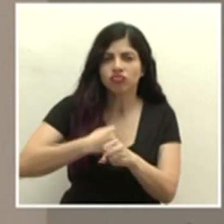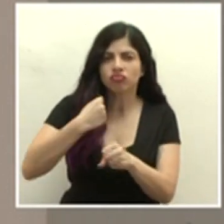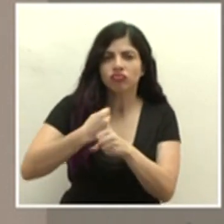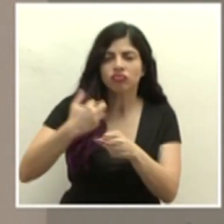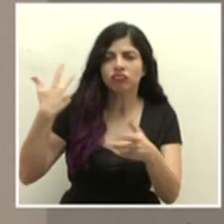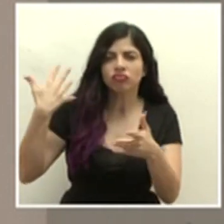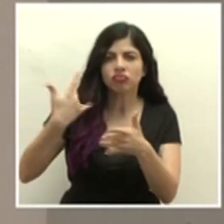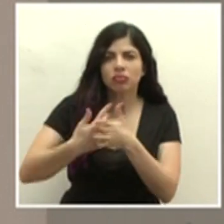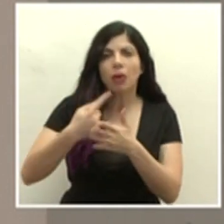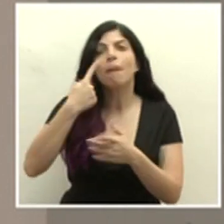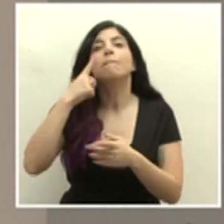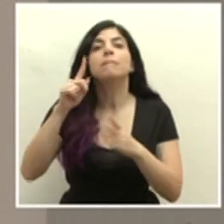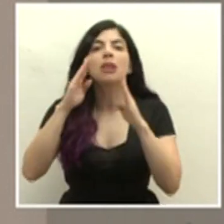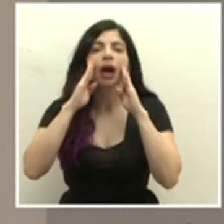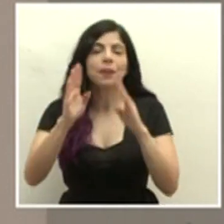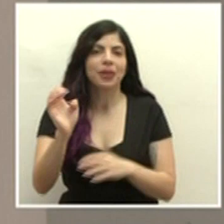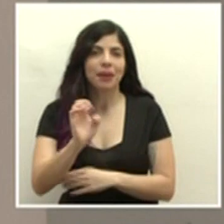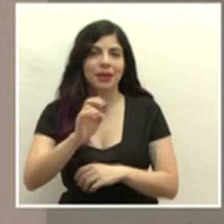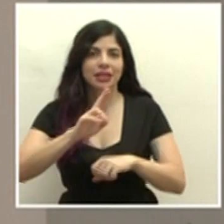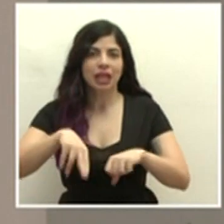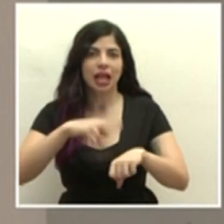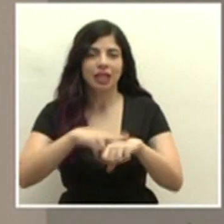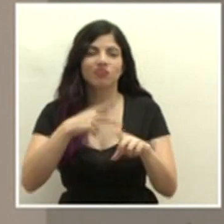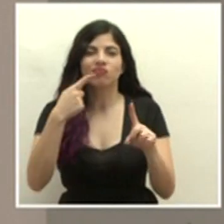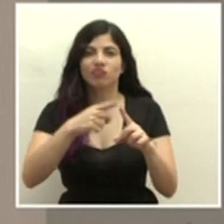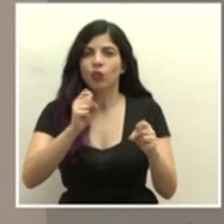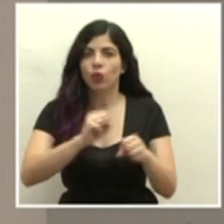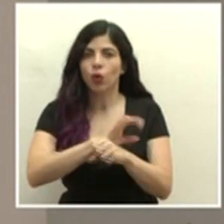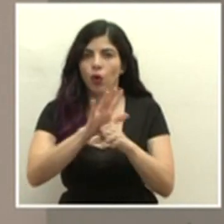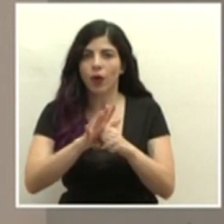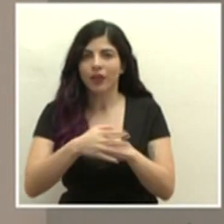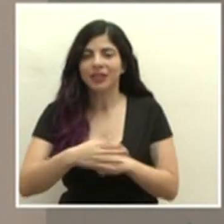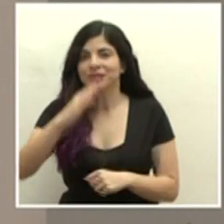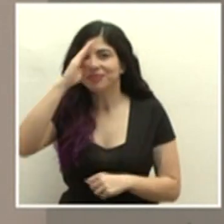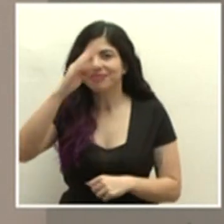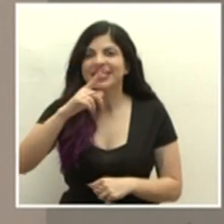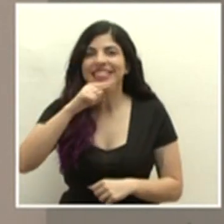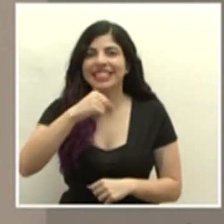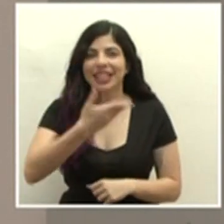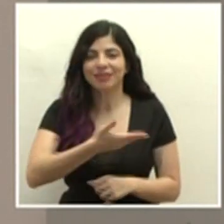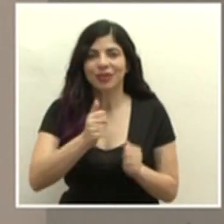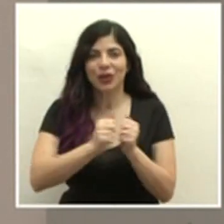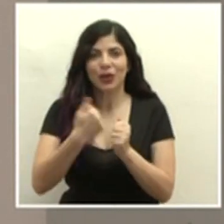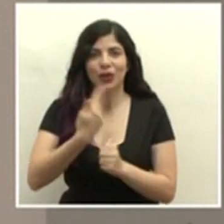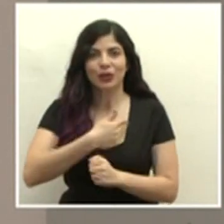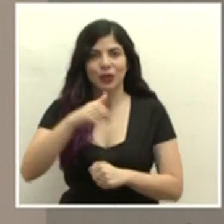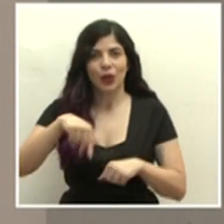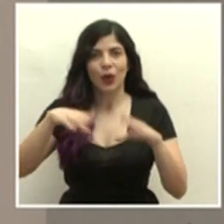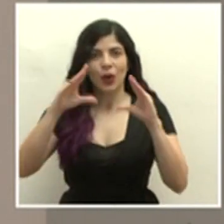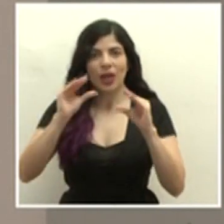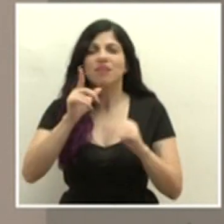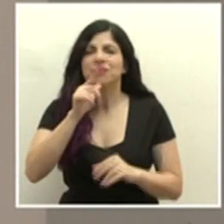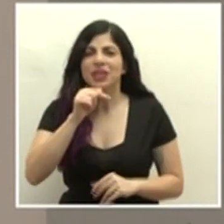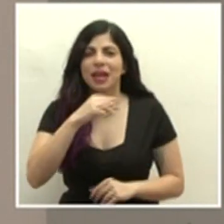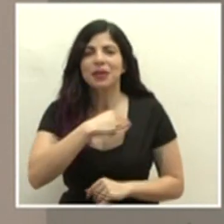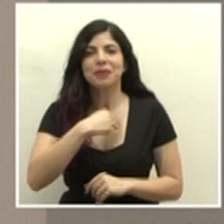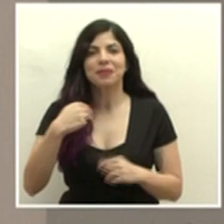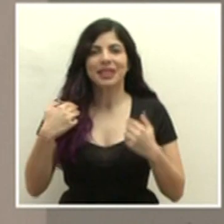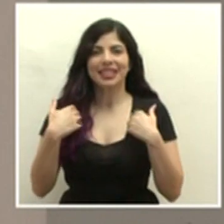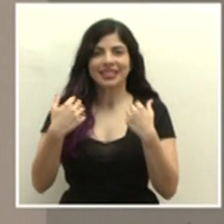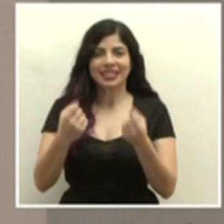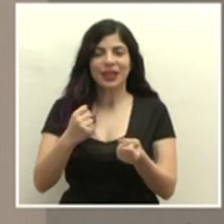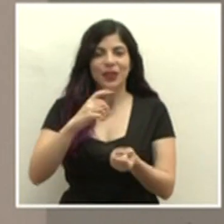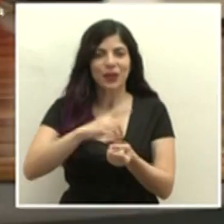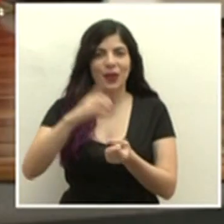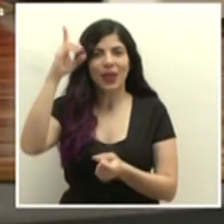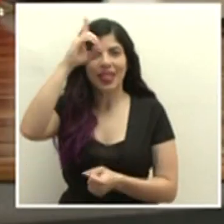que realizan para atender la emergencia nacional por el COVID-19. Saludamos a quien nos acompaña esta tarde, al ministro de Salud, el doctor